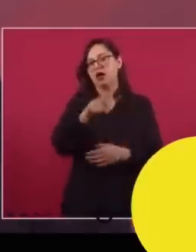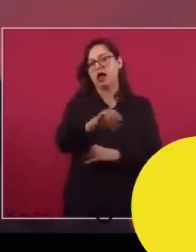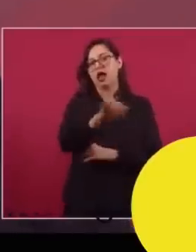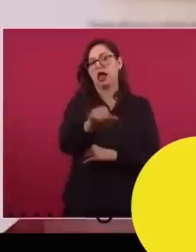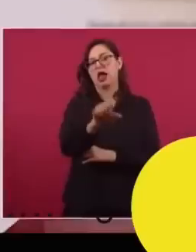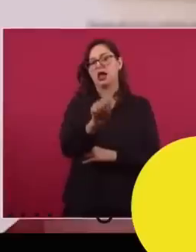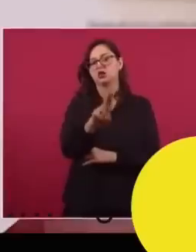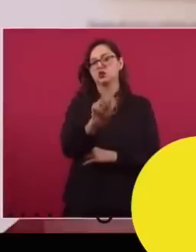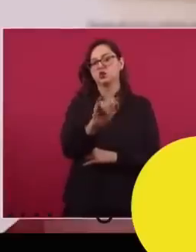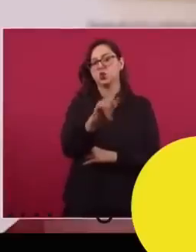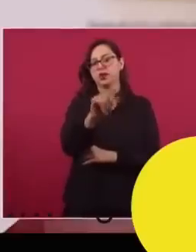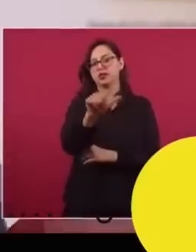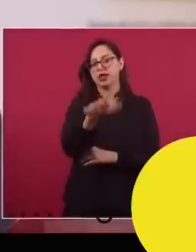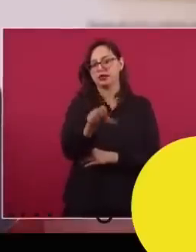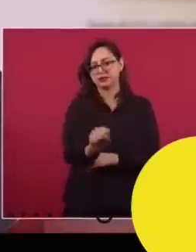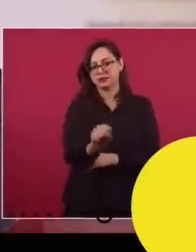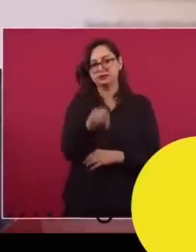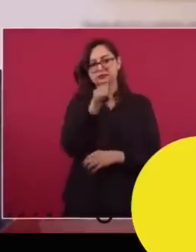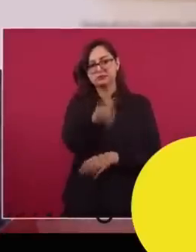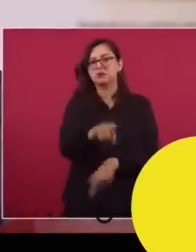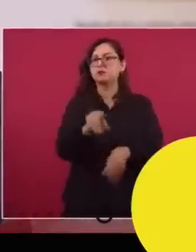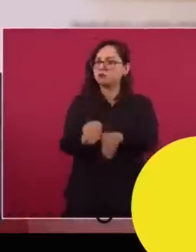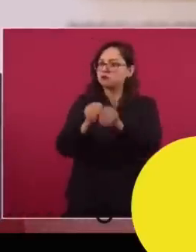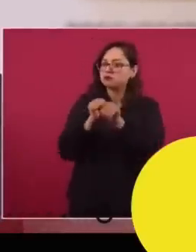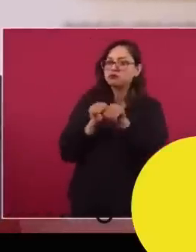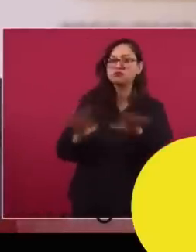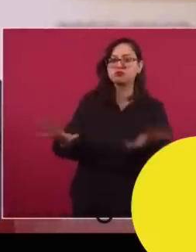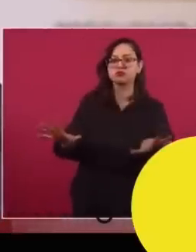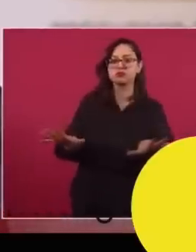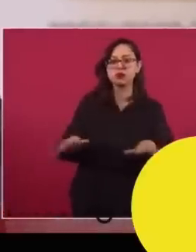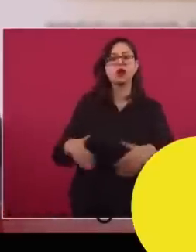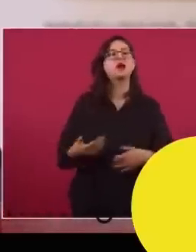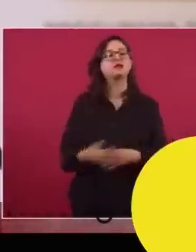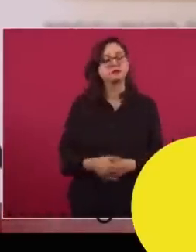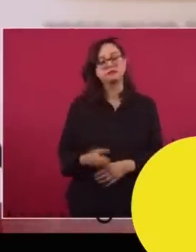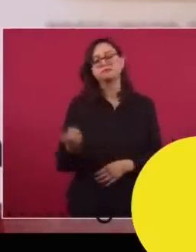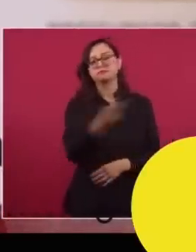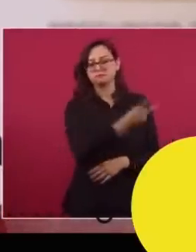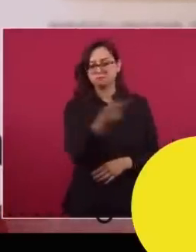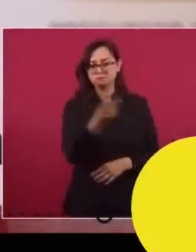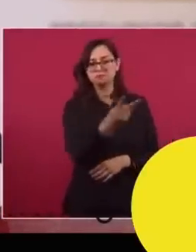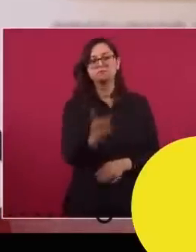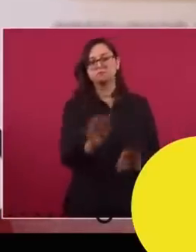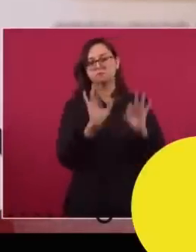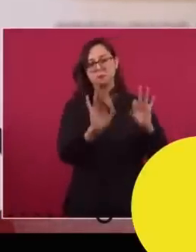porque están hablando en su comunicado de ayudar